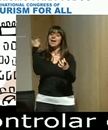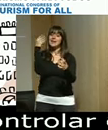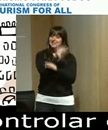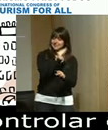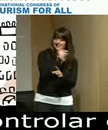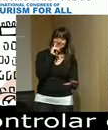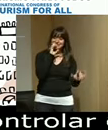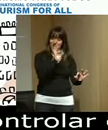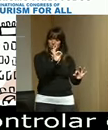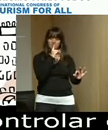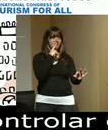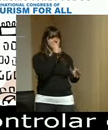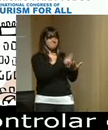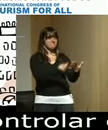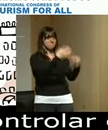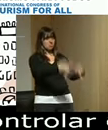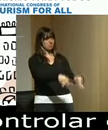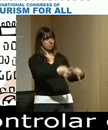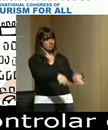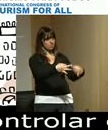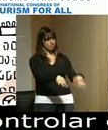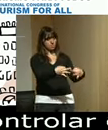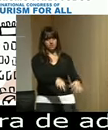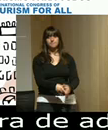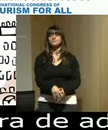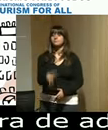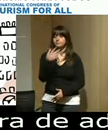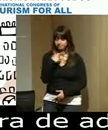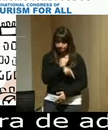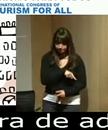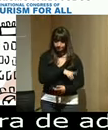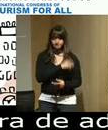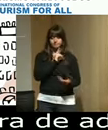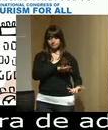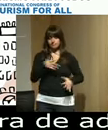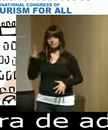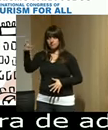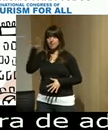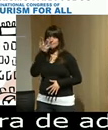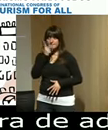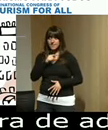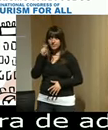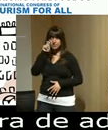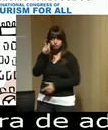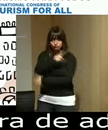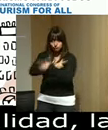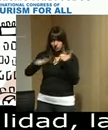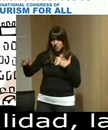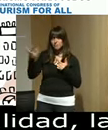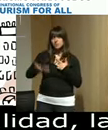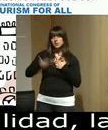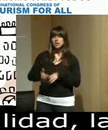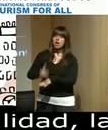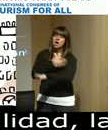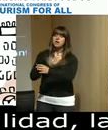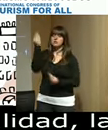sencillo. A la hora de hablar de preferencias turísticas de los mayores, es importante hacerse la pregunta de por qué